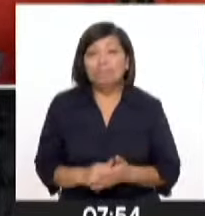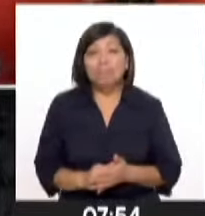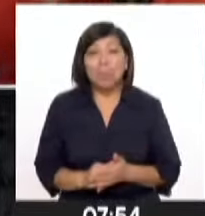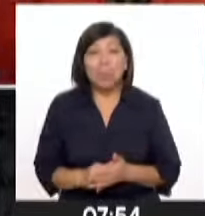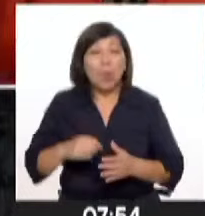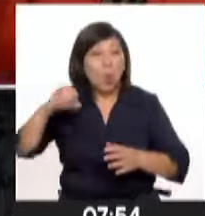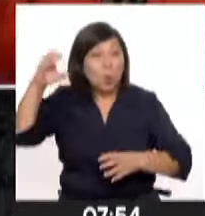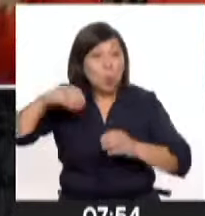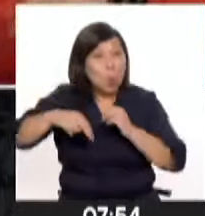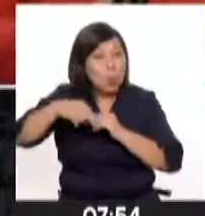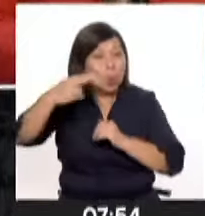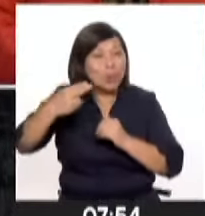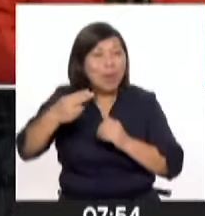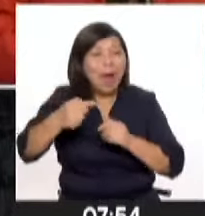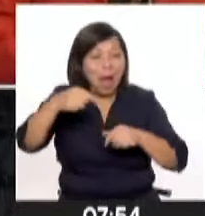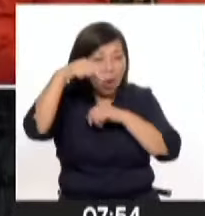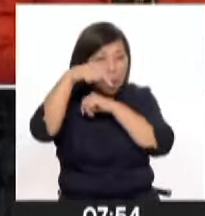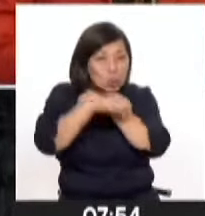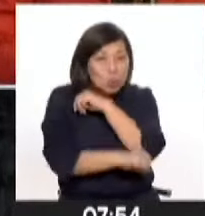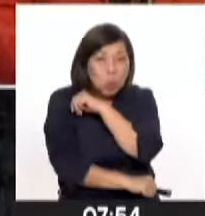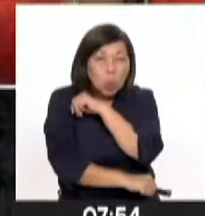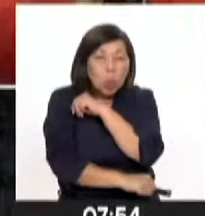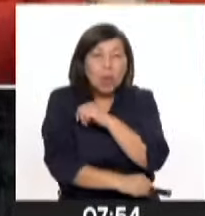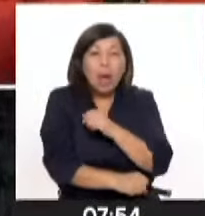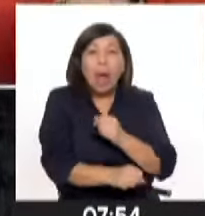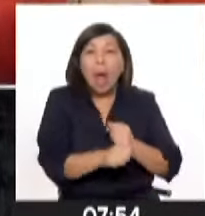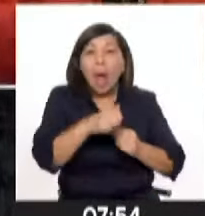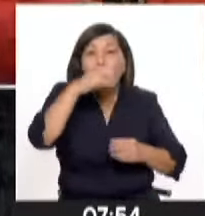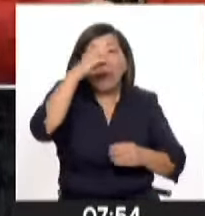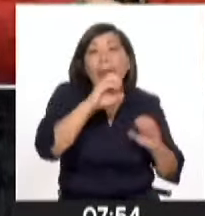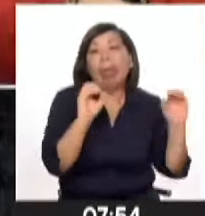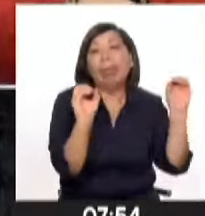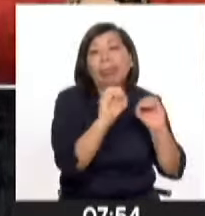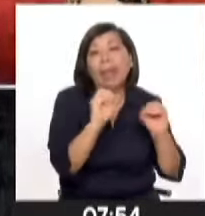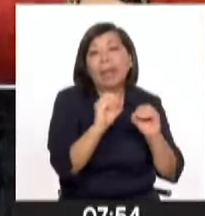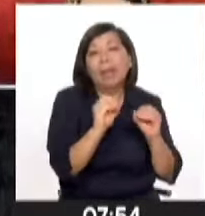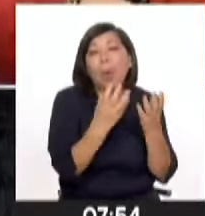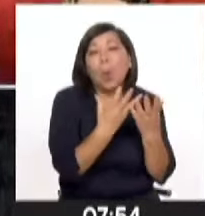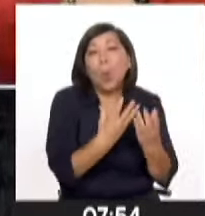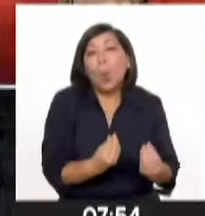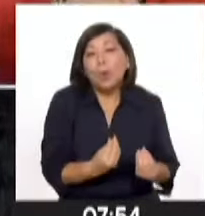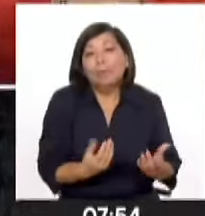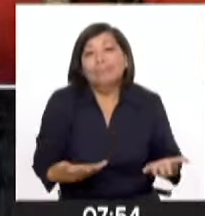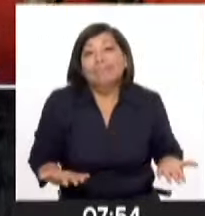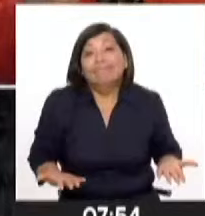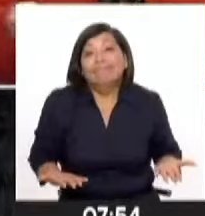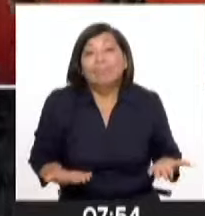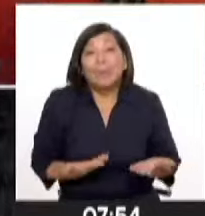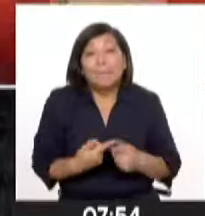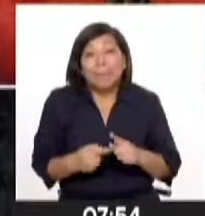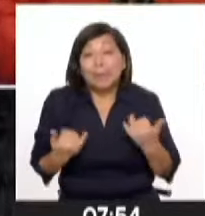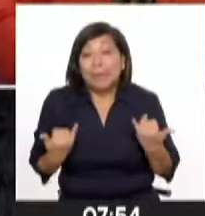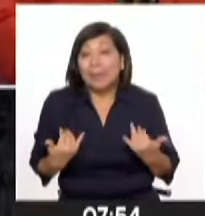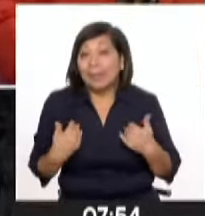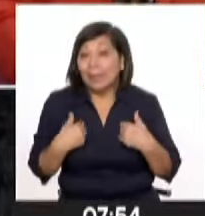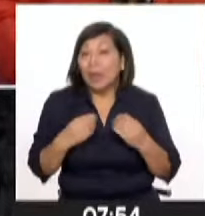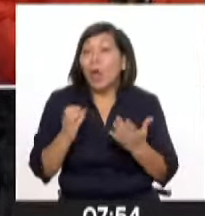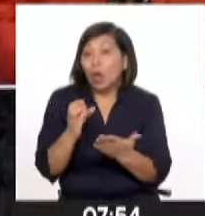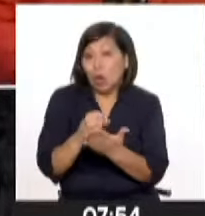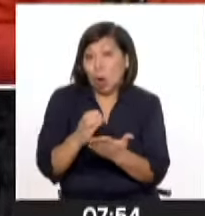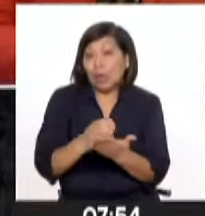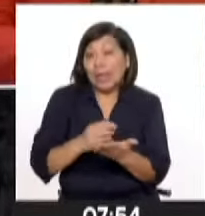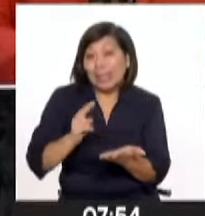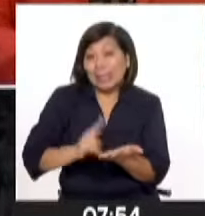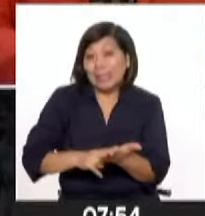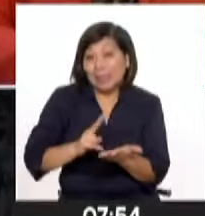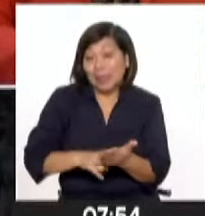de lluvias en el norte y sequías. Inclusive, con la experiencia que hemos tenido este año y las condiciones con las que se contrataron el